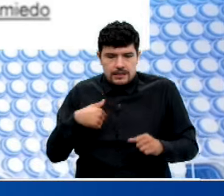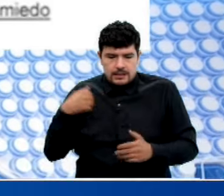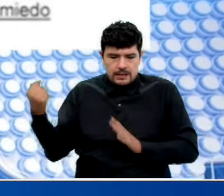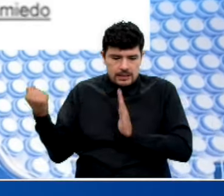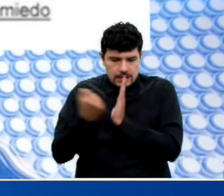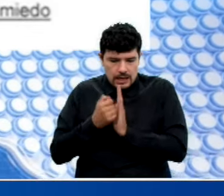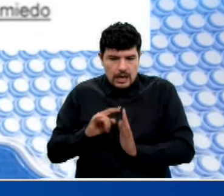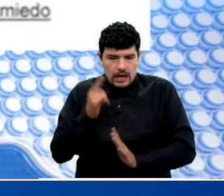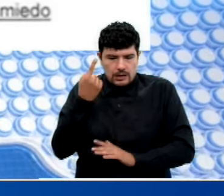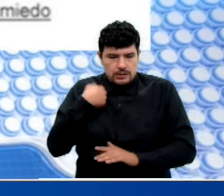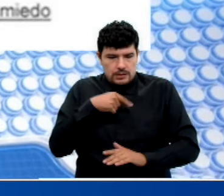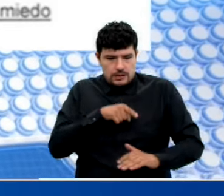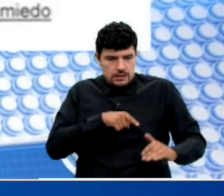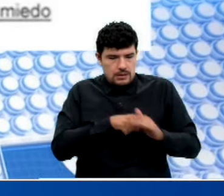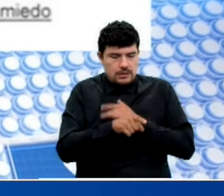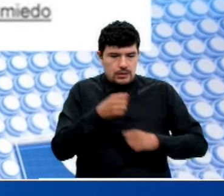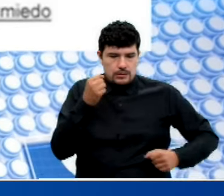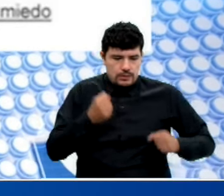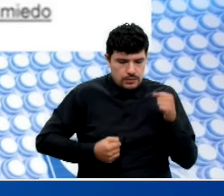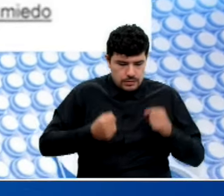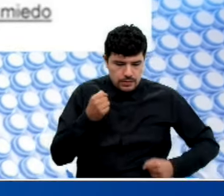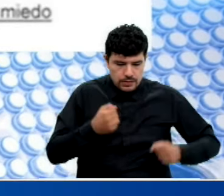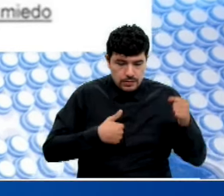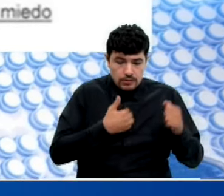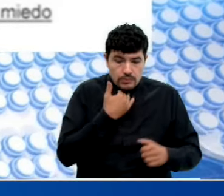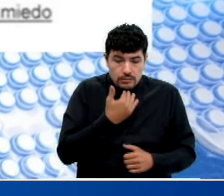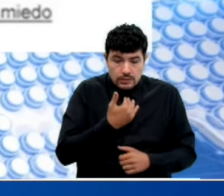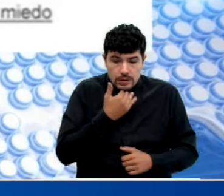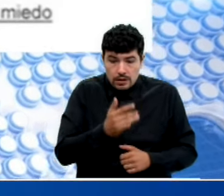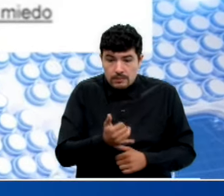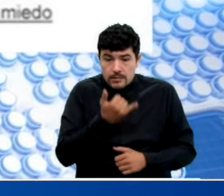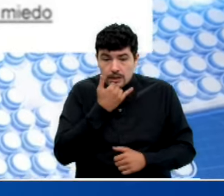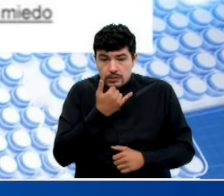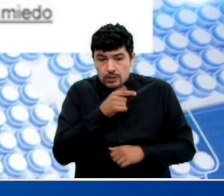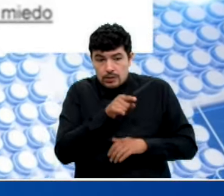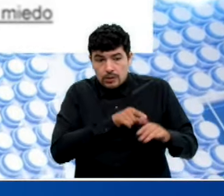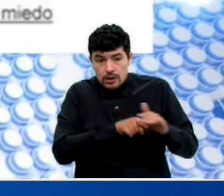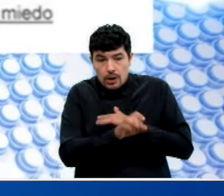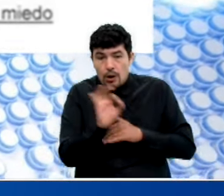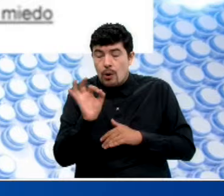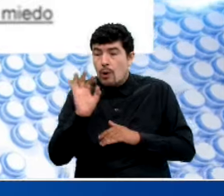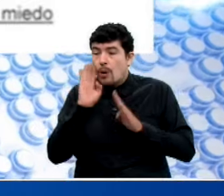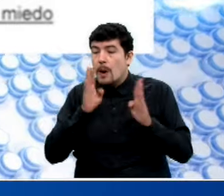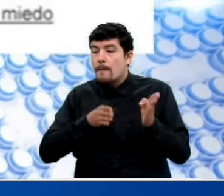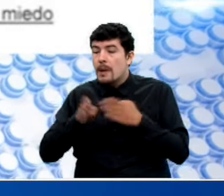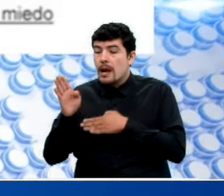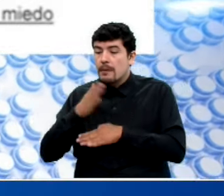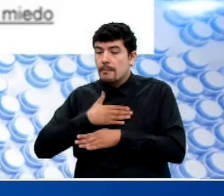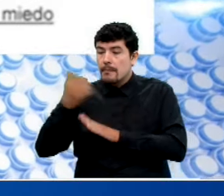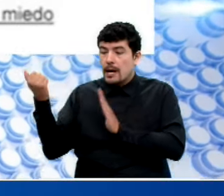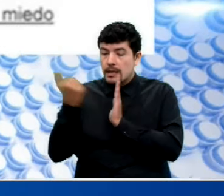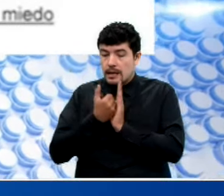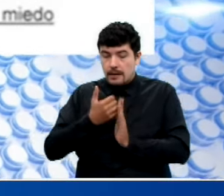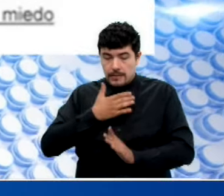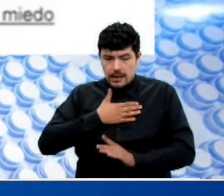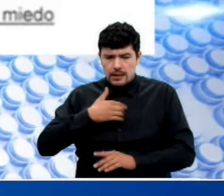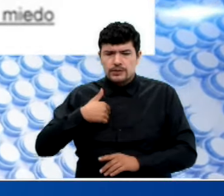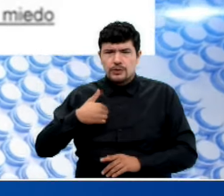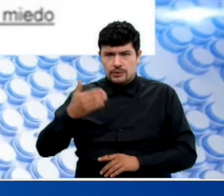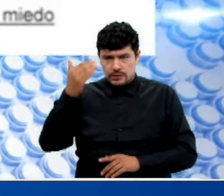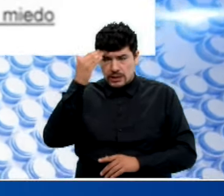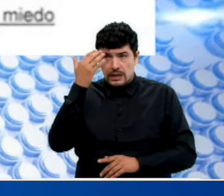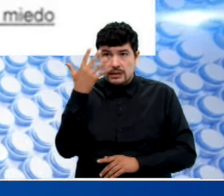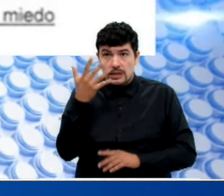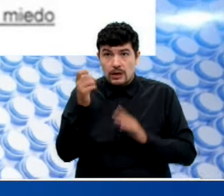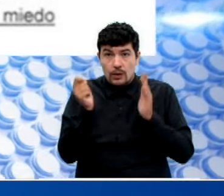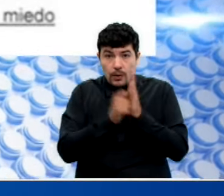y corrí. Realmente no sé qué fue, si una fuga masiva o un plan para matarme. Solo sé que me dispararon como en 5